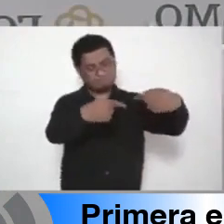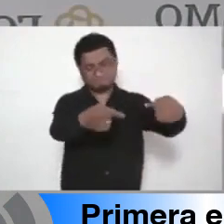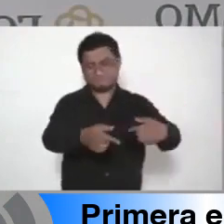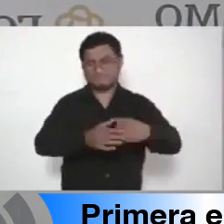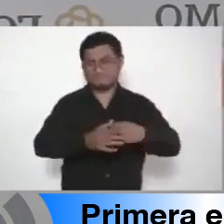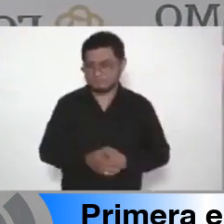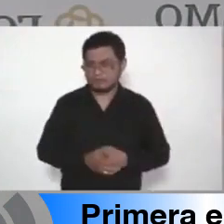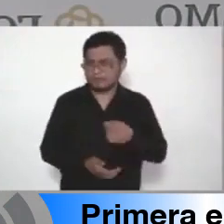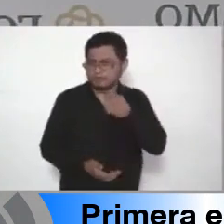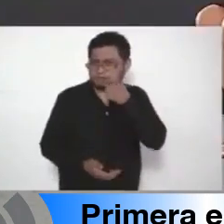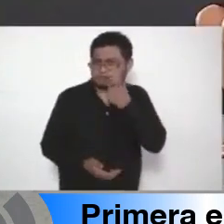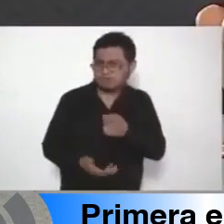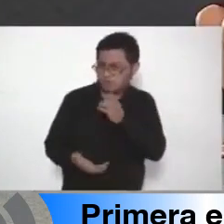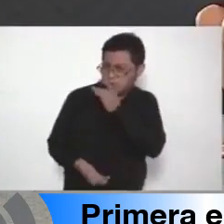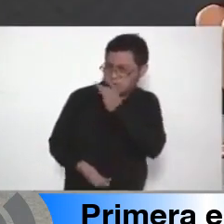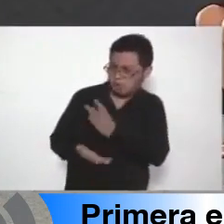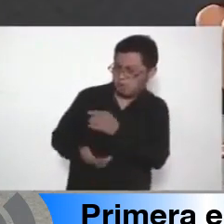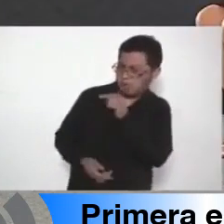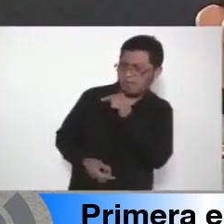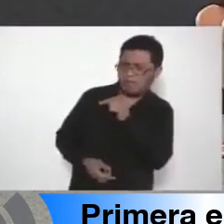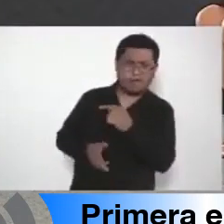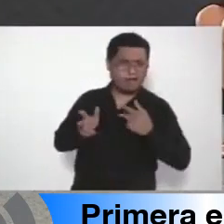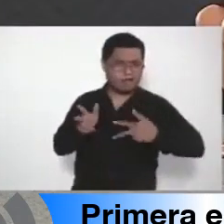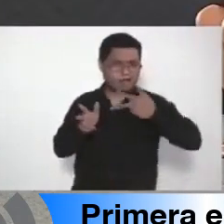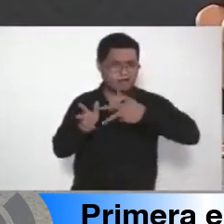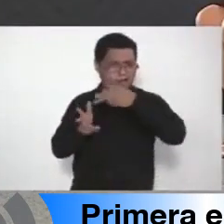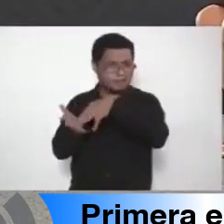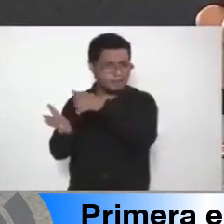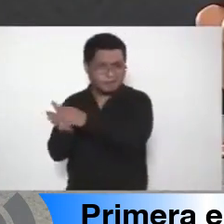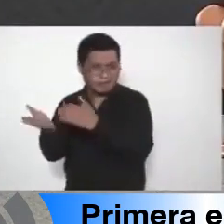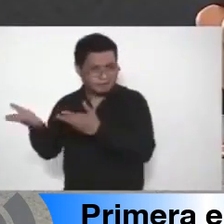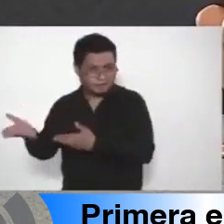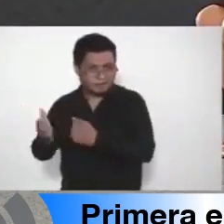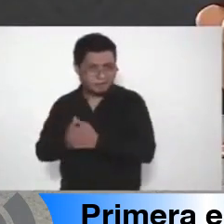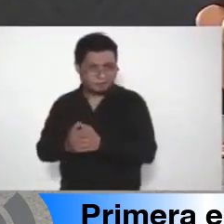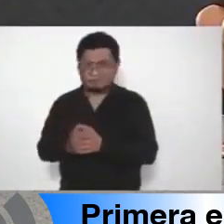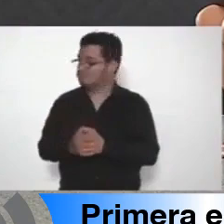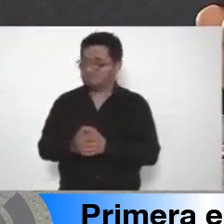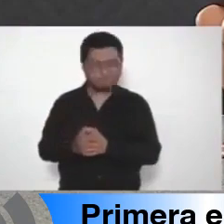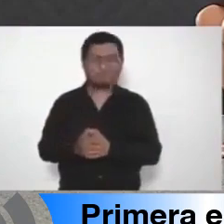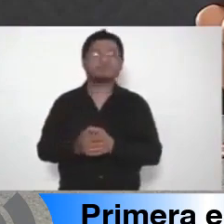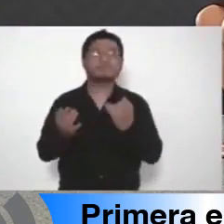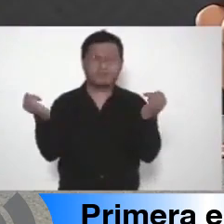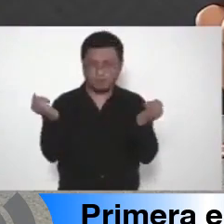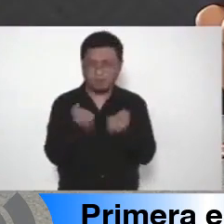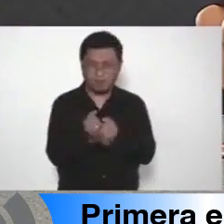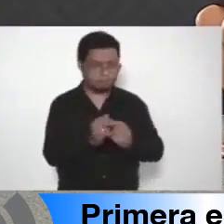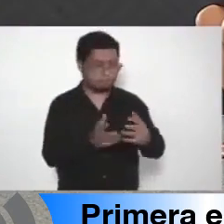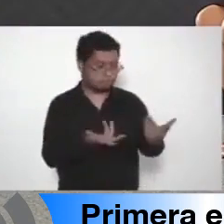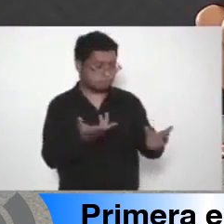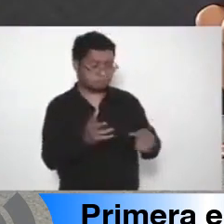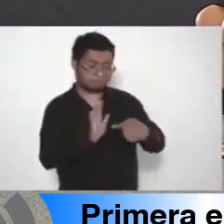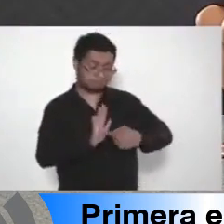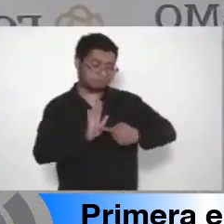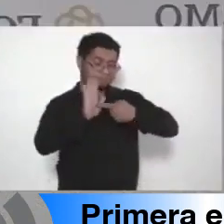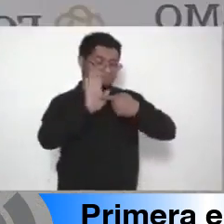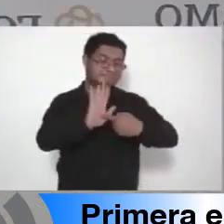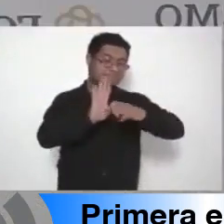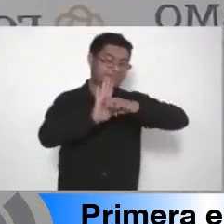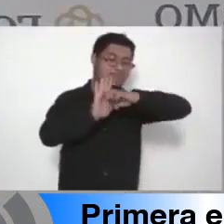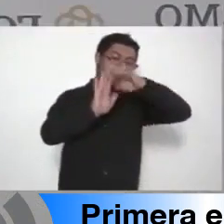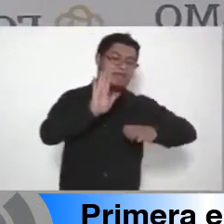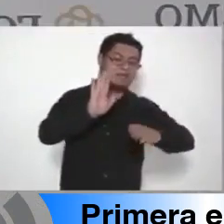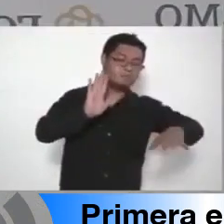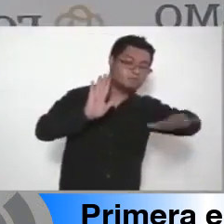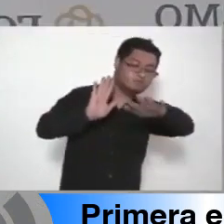solo va a ser el Tren Maya, sino también va a quedar el ejemplo de que en este tiempo